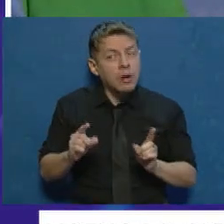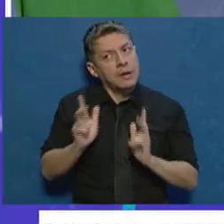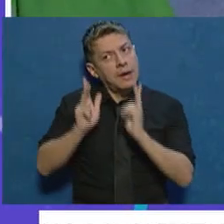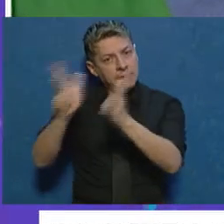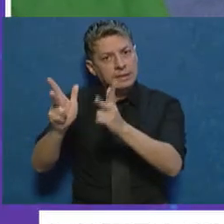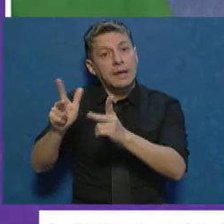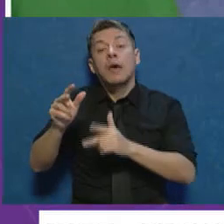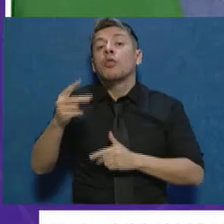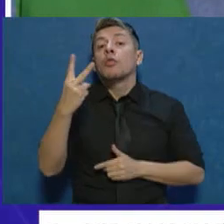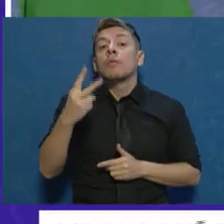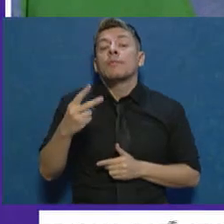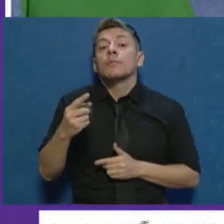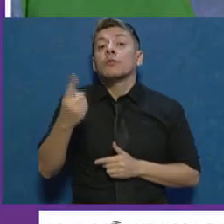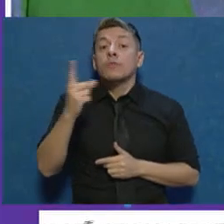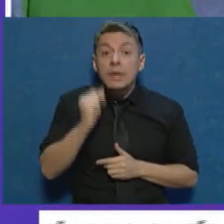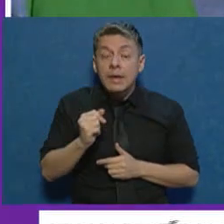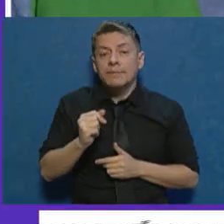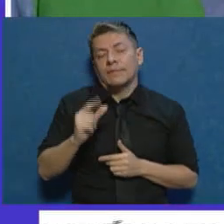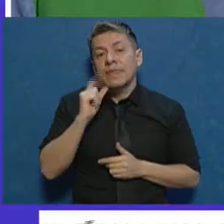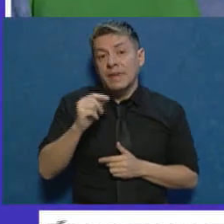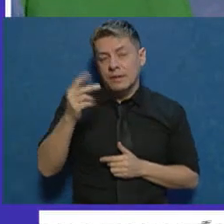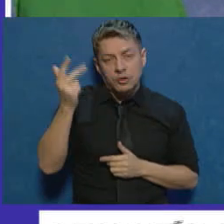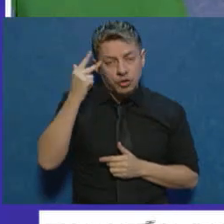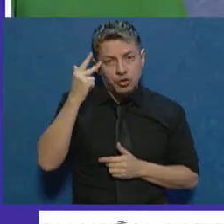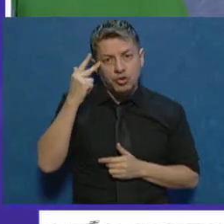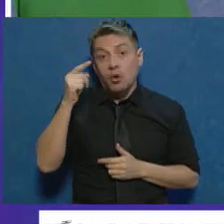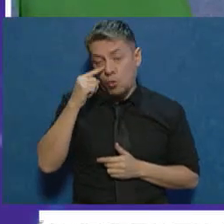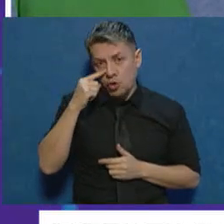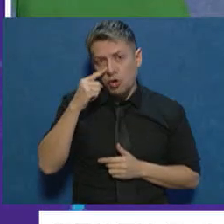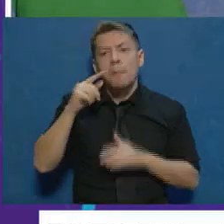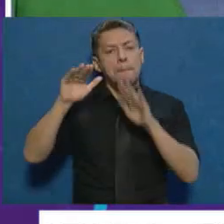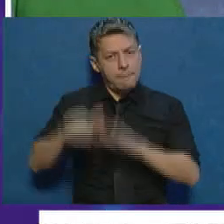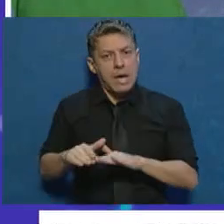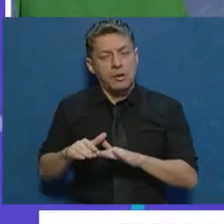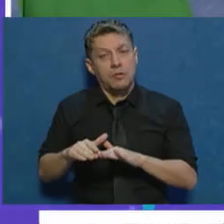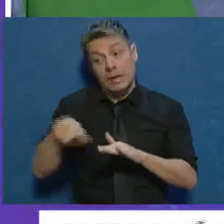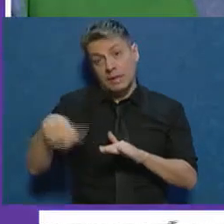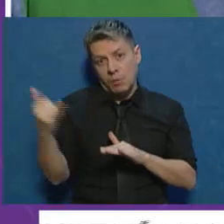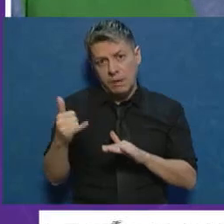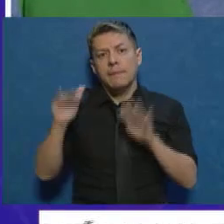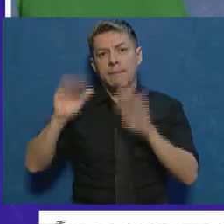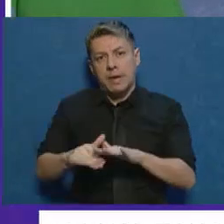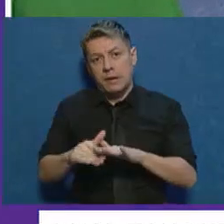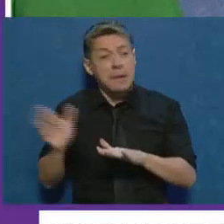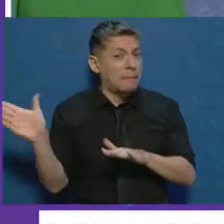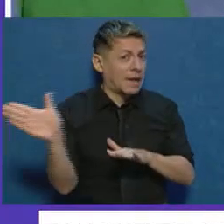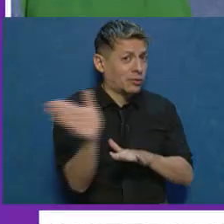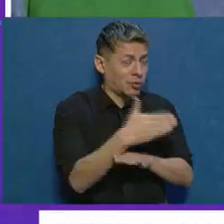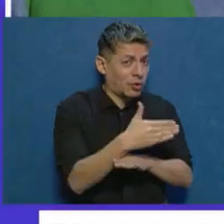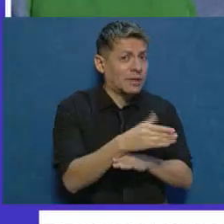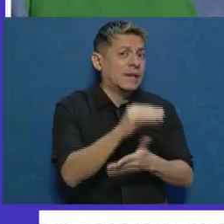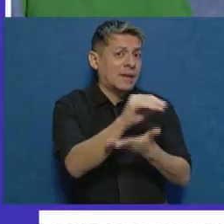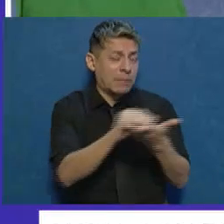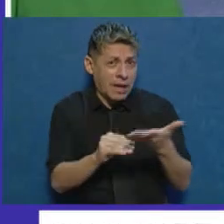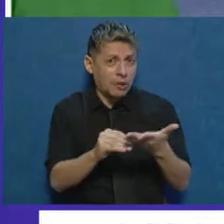de 24 horas para el día 18, jueves este próximo, para todos los sectores de salud de la Administración Pública Provincial y para todos